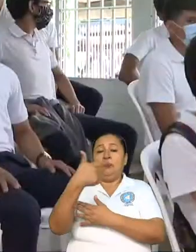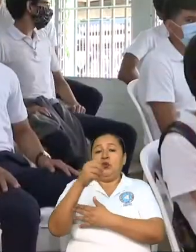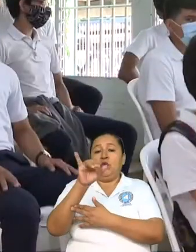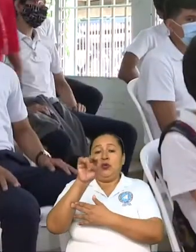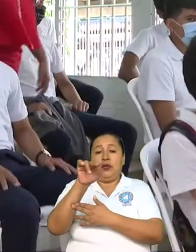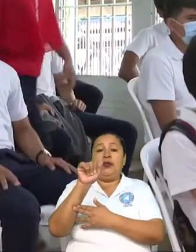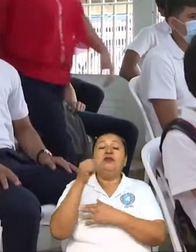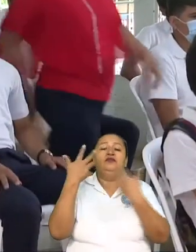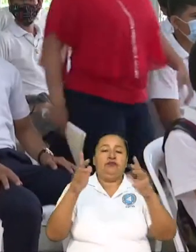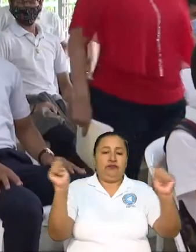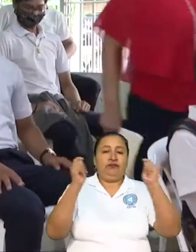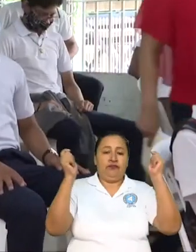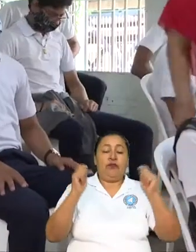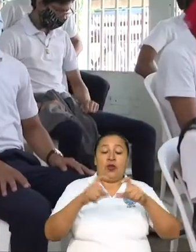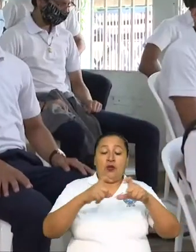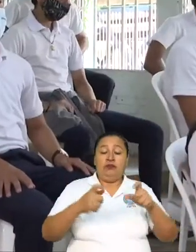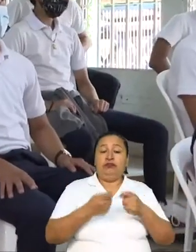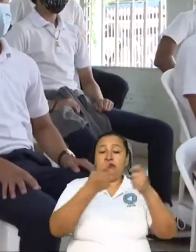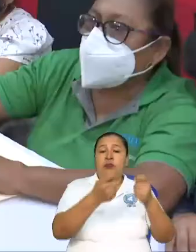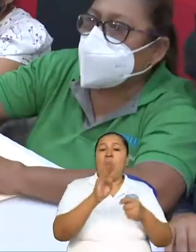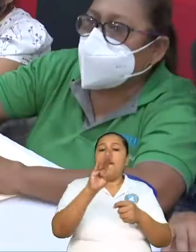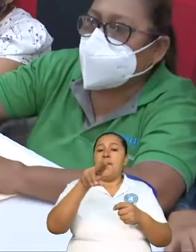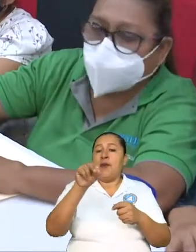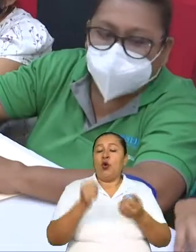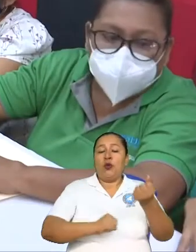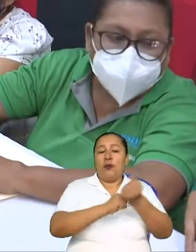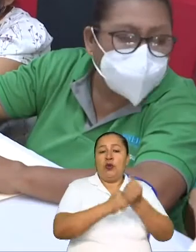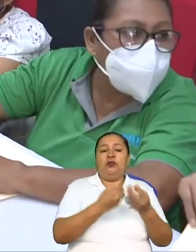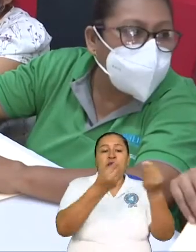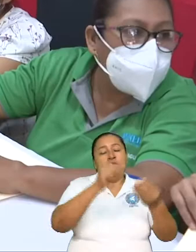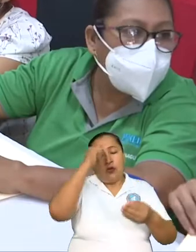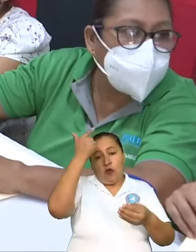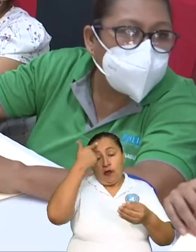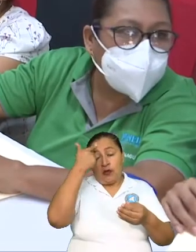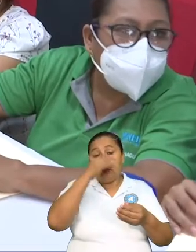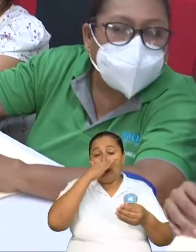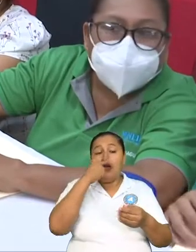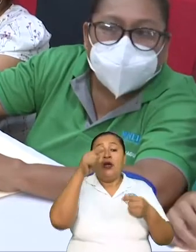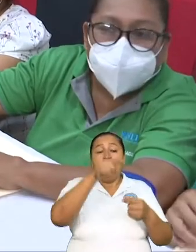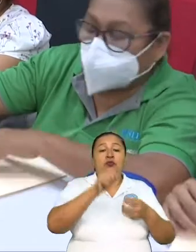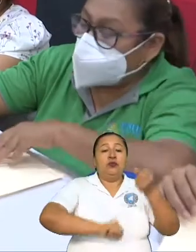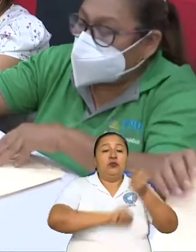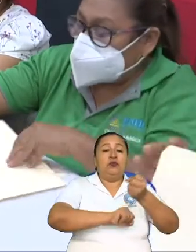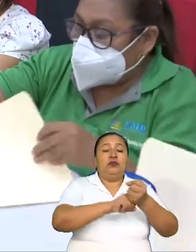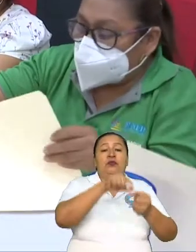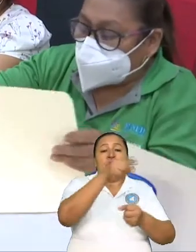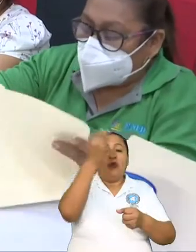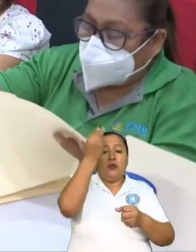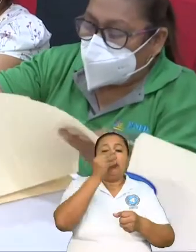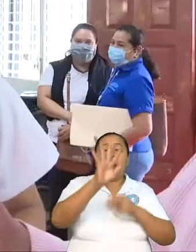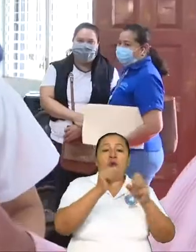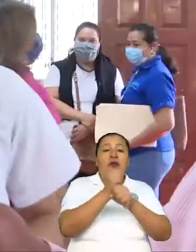bono complementario que les otorga el gobierno sandinista como un reconocimiento al esfuerzo por alcanzar una nueva meta